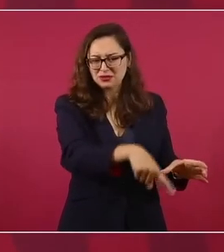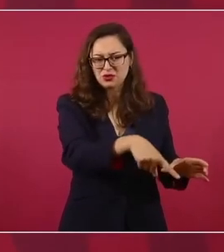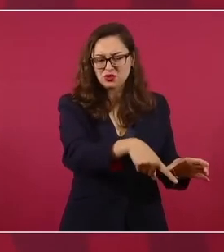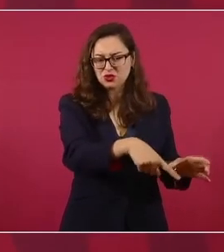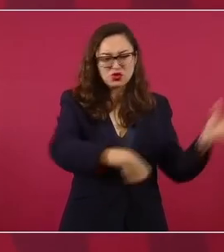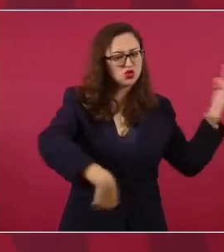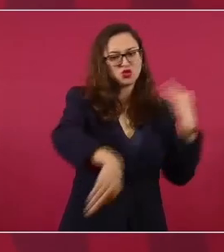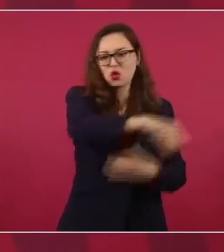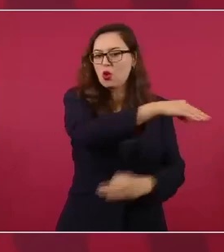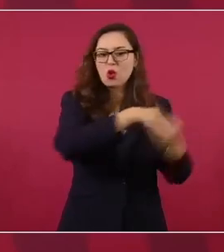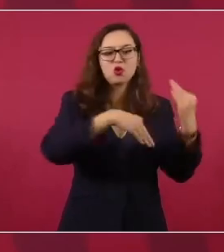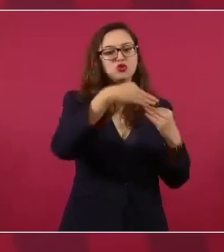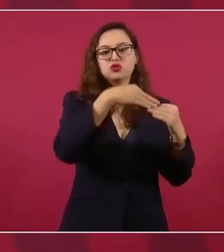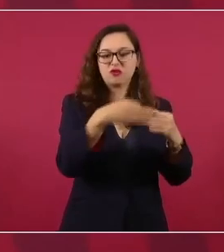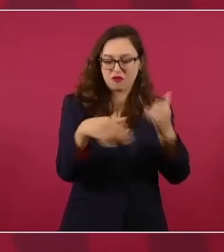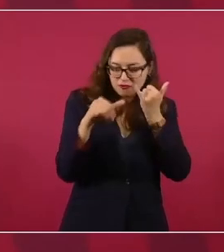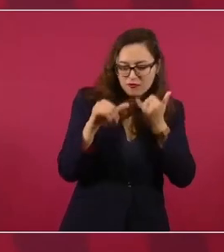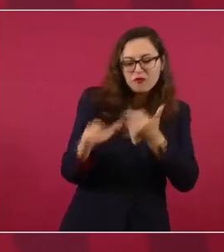todos,